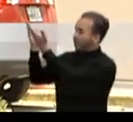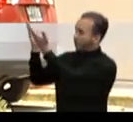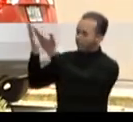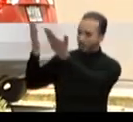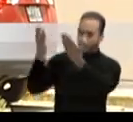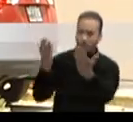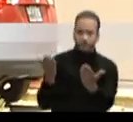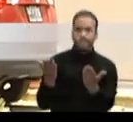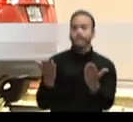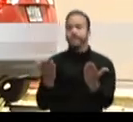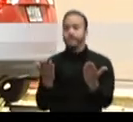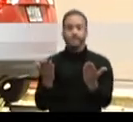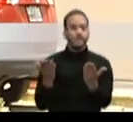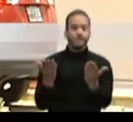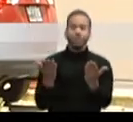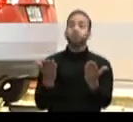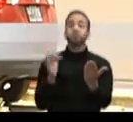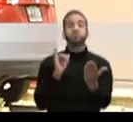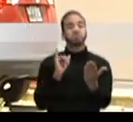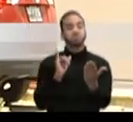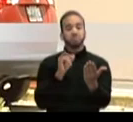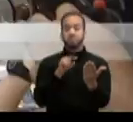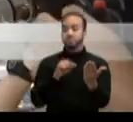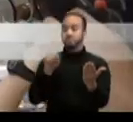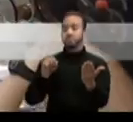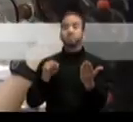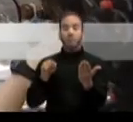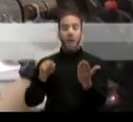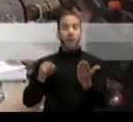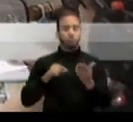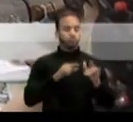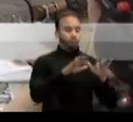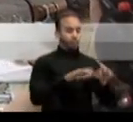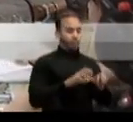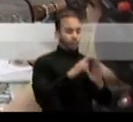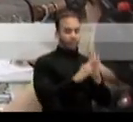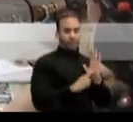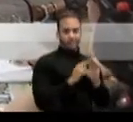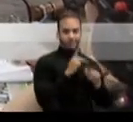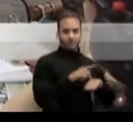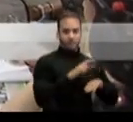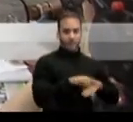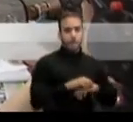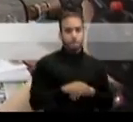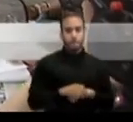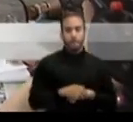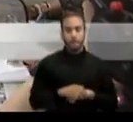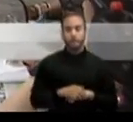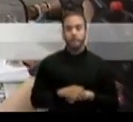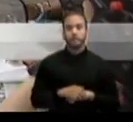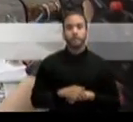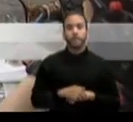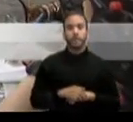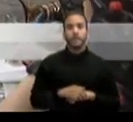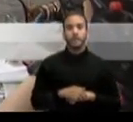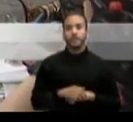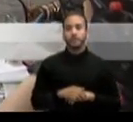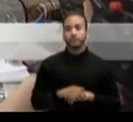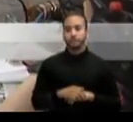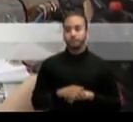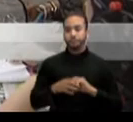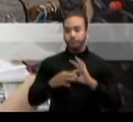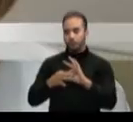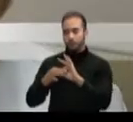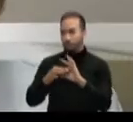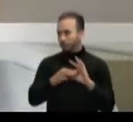uso medicinal del cannabis y sus derivados. La secretaria aclaró que están en conversaciones con la empresa Q9 y